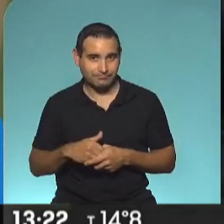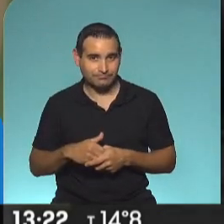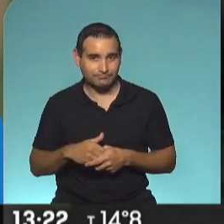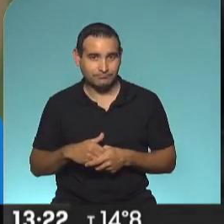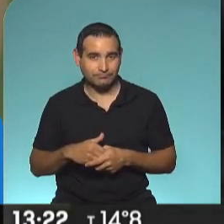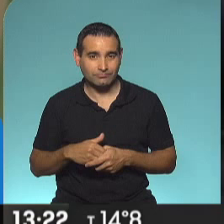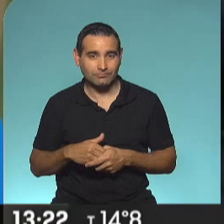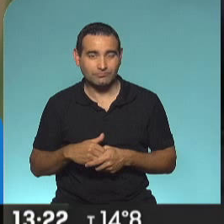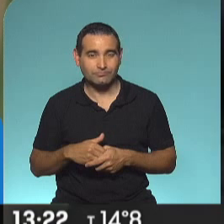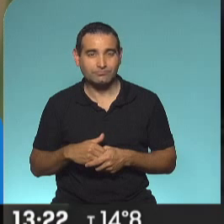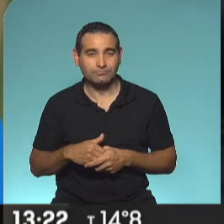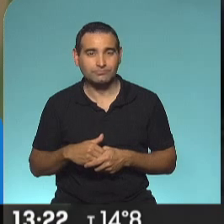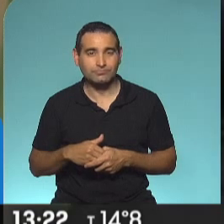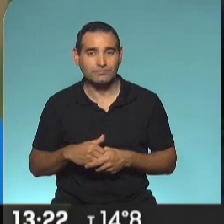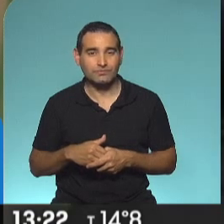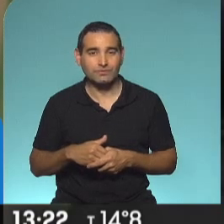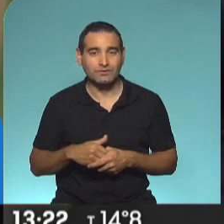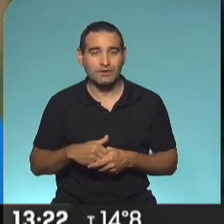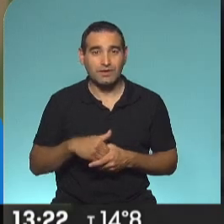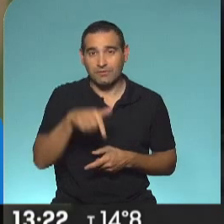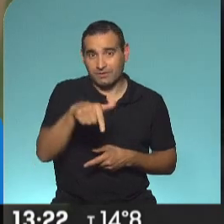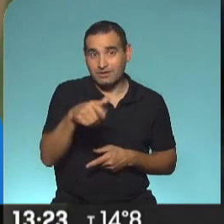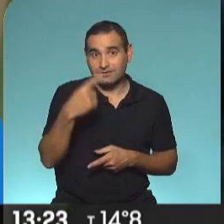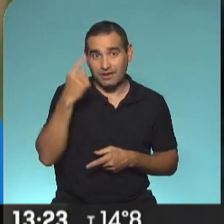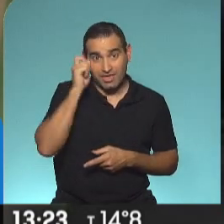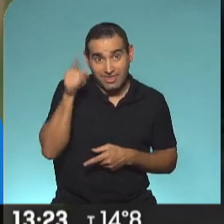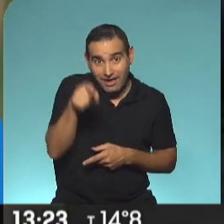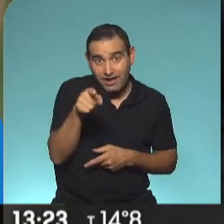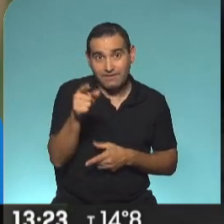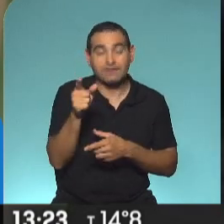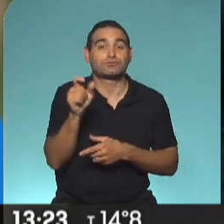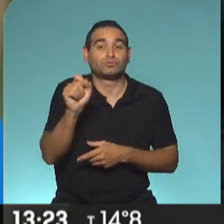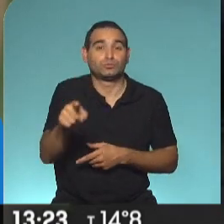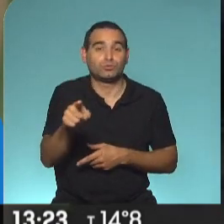Pero esa vocación claramente federal que tuvo